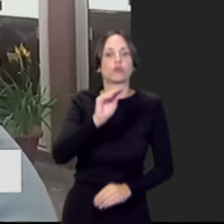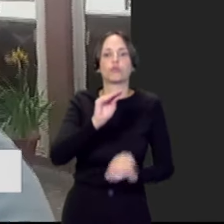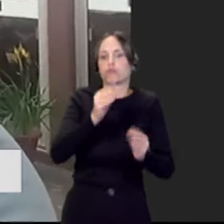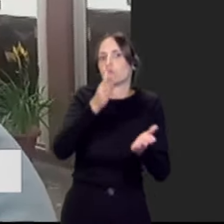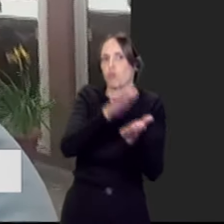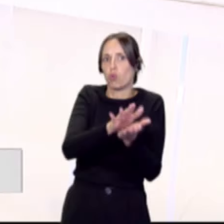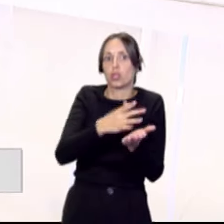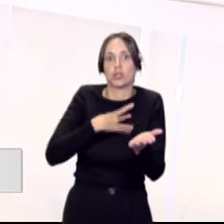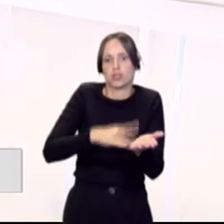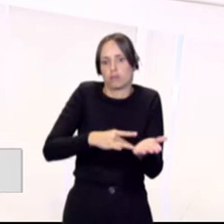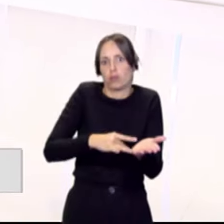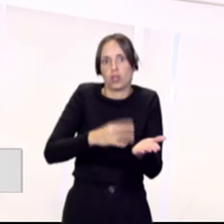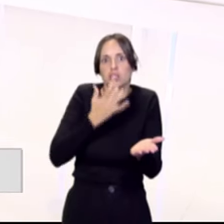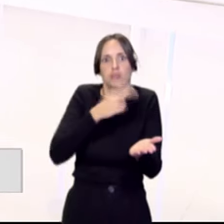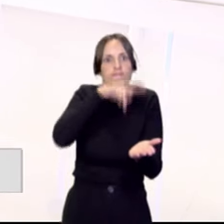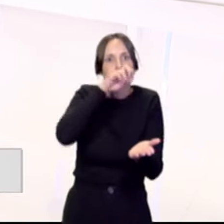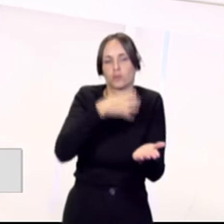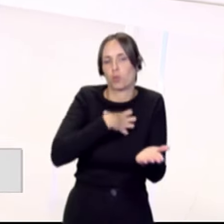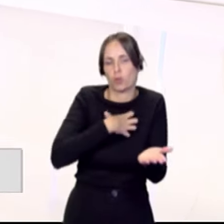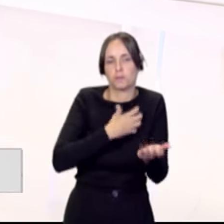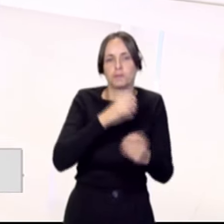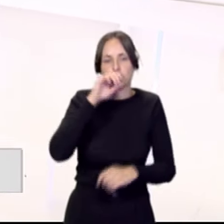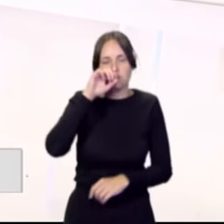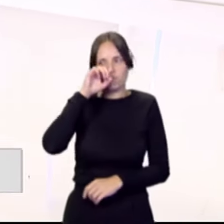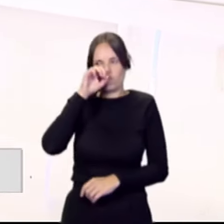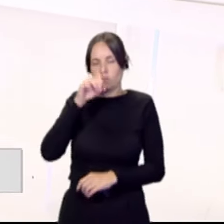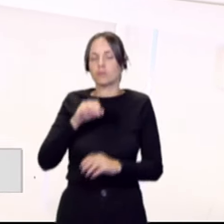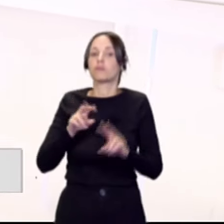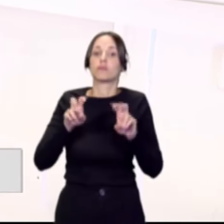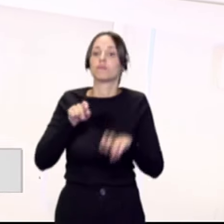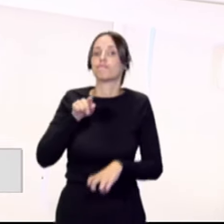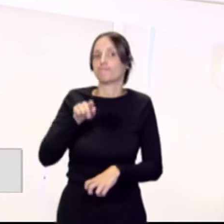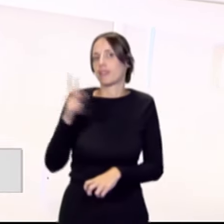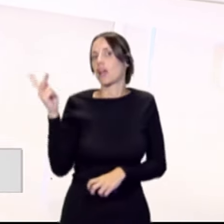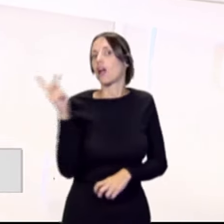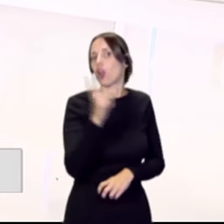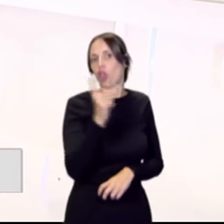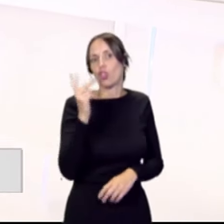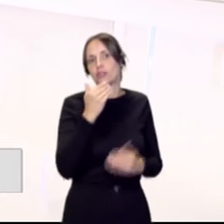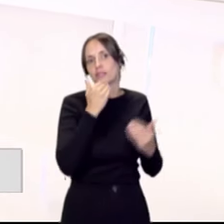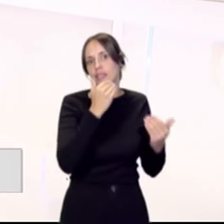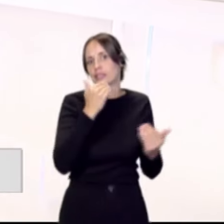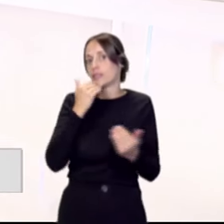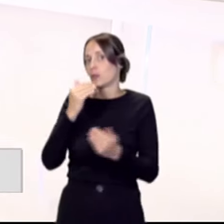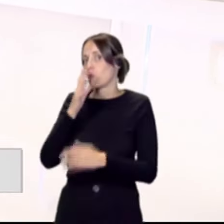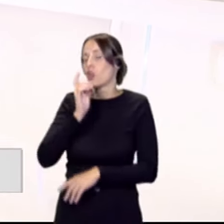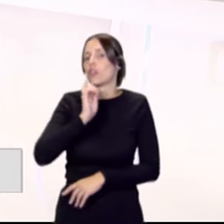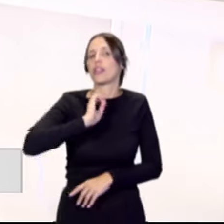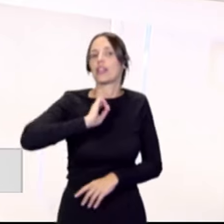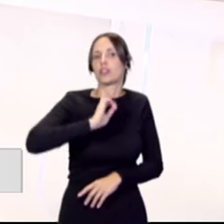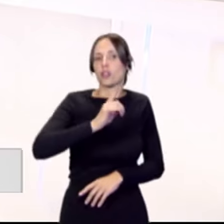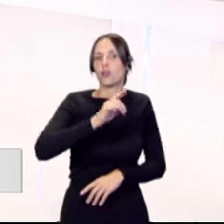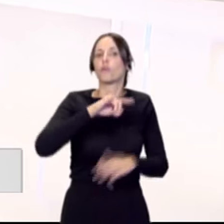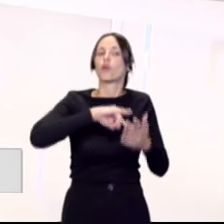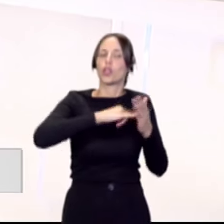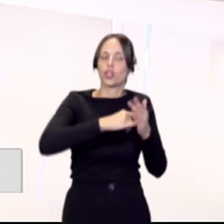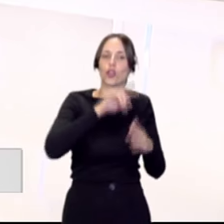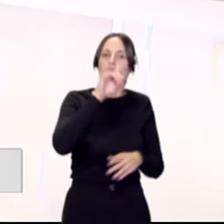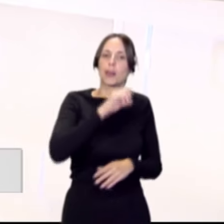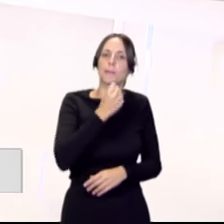del mundo con este proyecto que se ha ido hasta tan lejos. Chano Quintana, Sebastián Quintana, que es el director del proyecto Canarias 1.500 kilómetros de